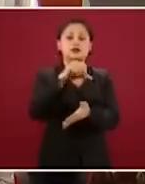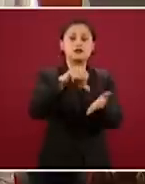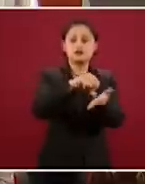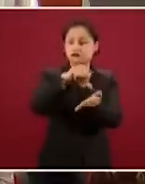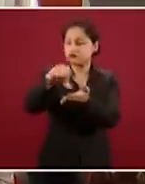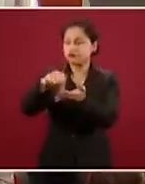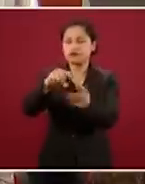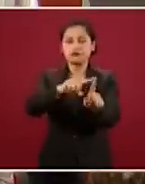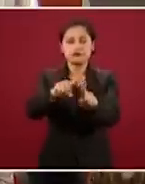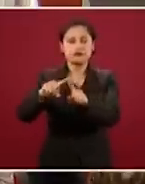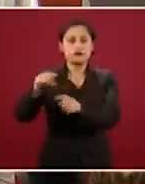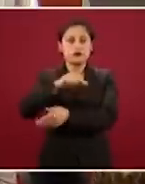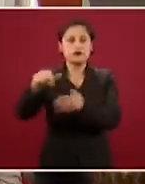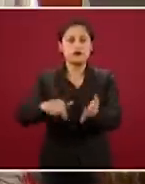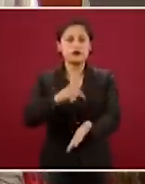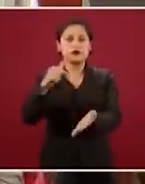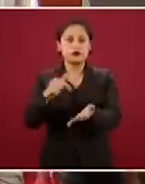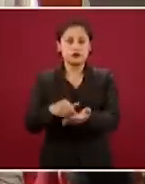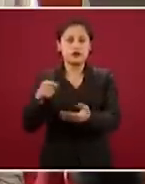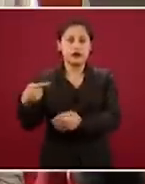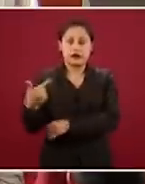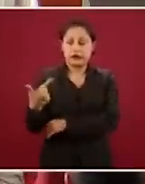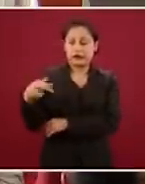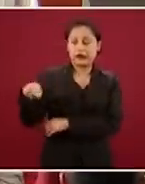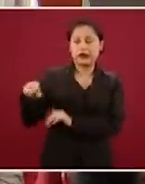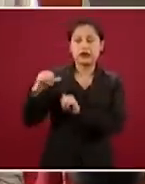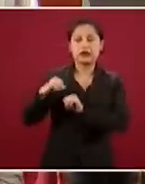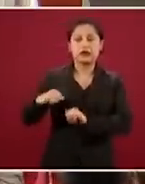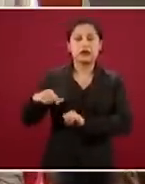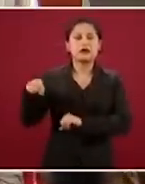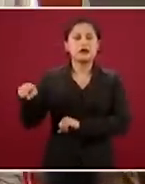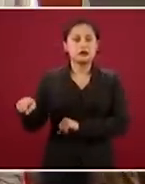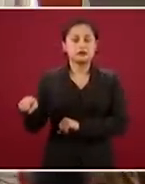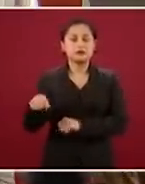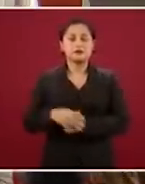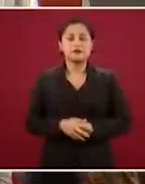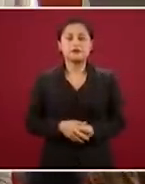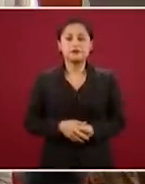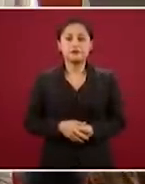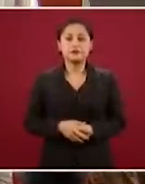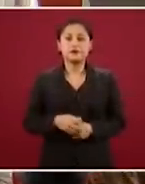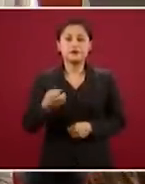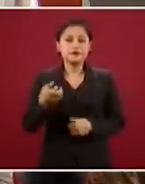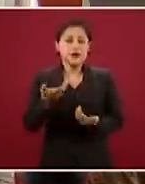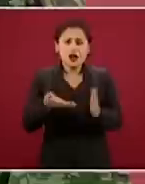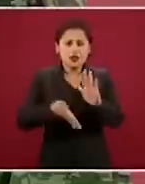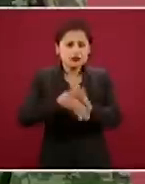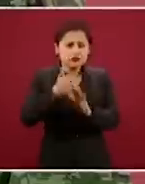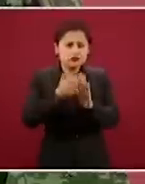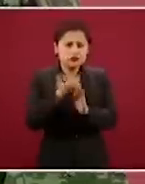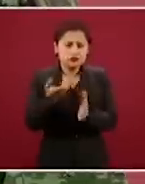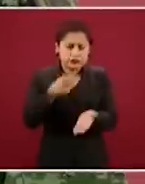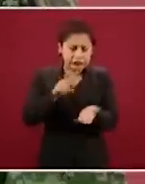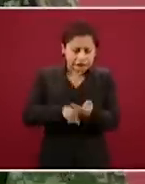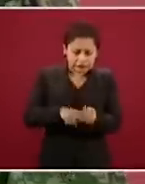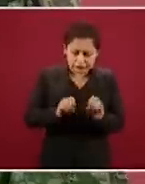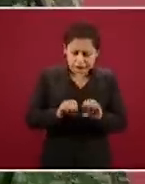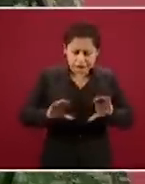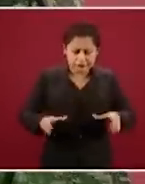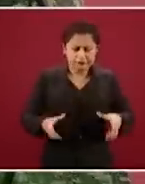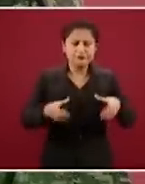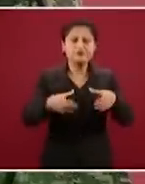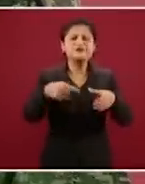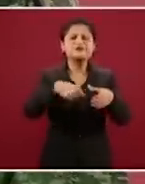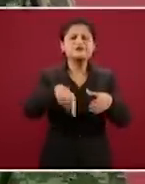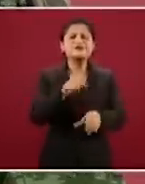la Guardia Nacional a nivel compañía. Estas instalaciones van a tener la capacidad de